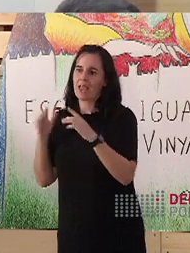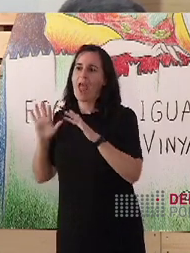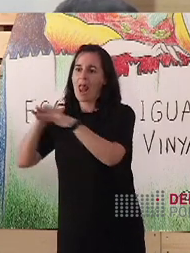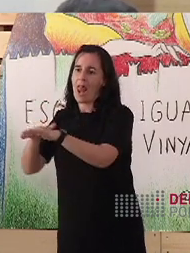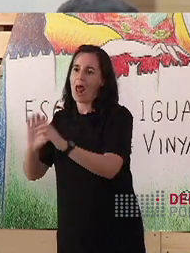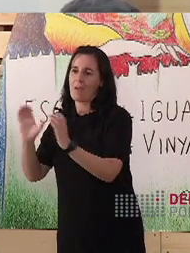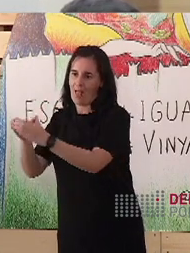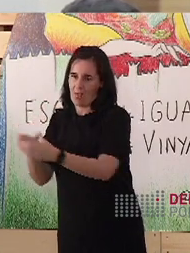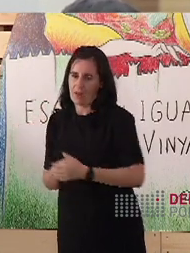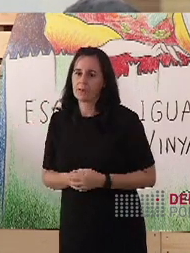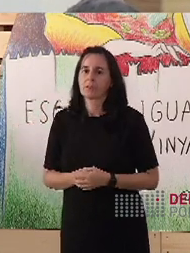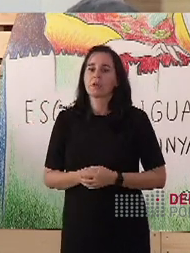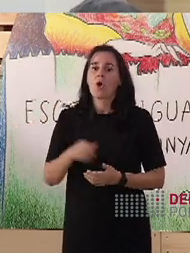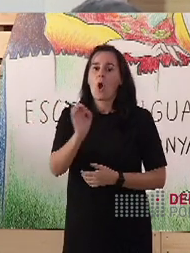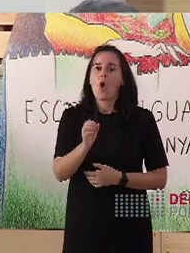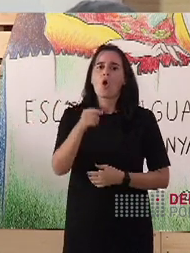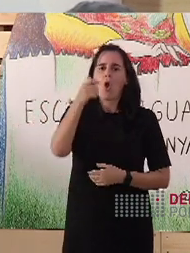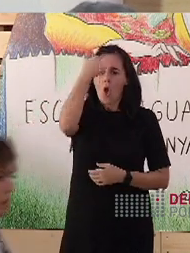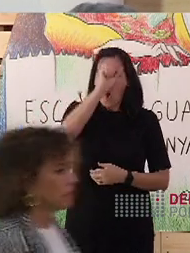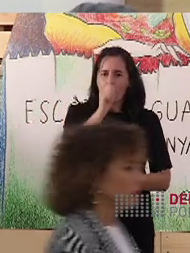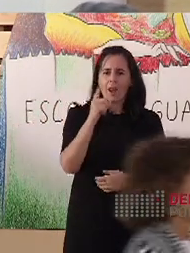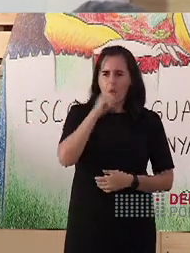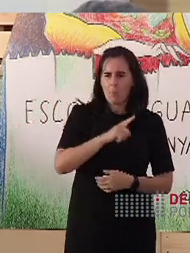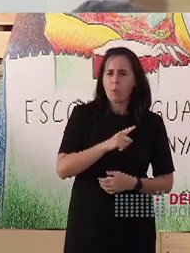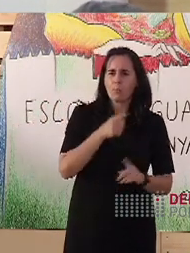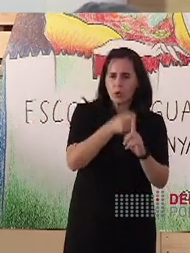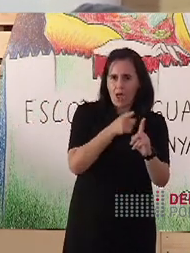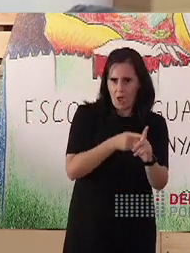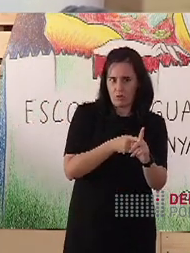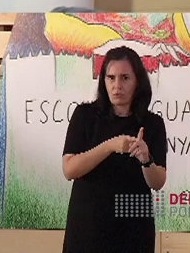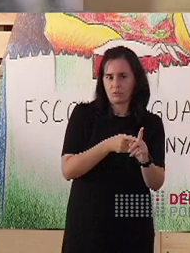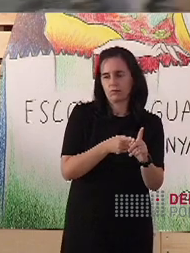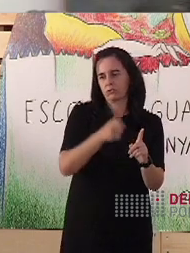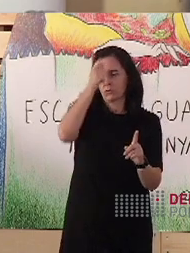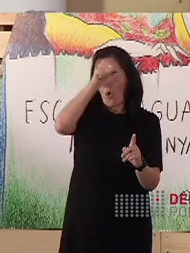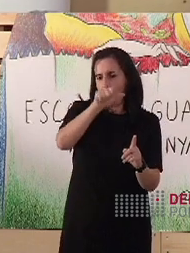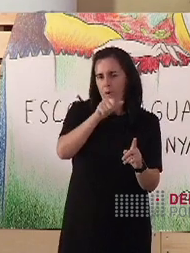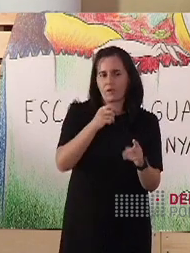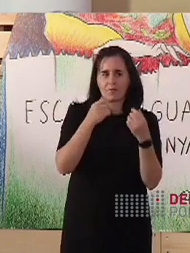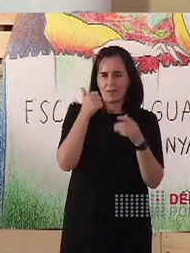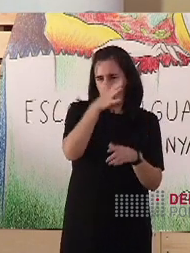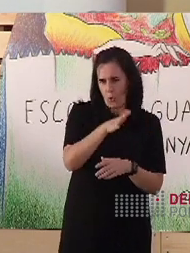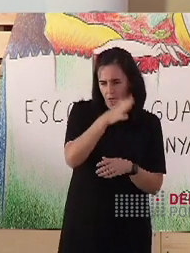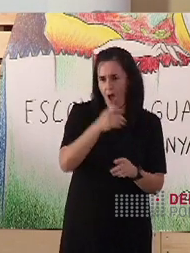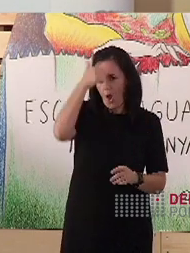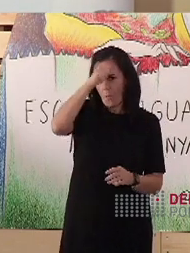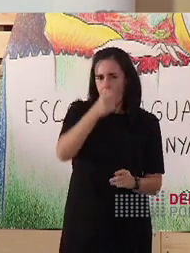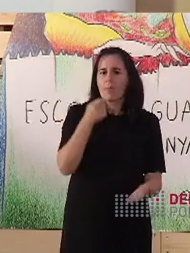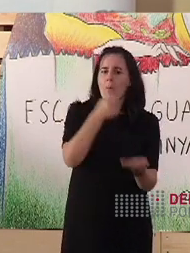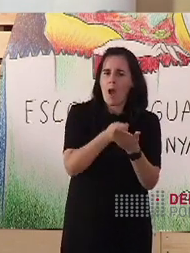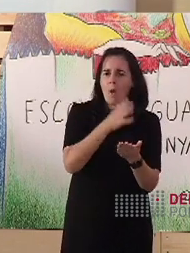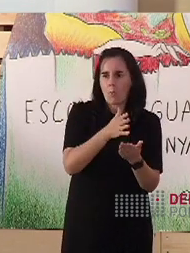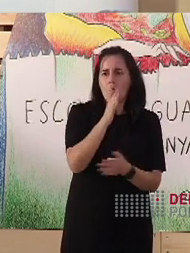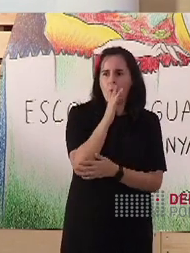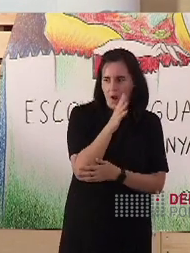o home que paga por sexo, que paga por violar, como centro do debate sobre a